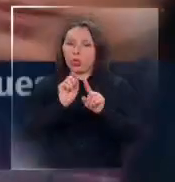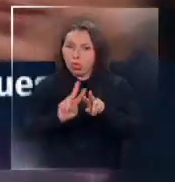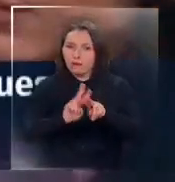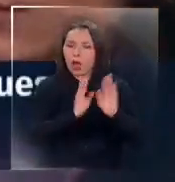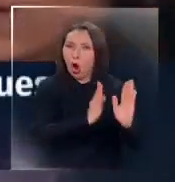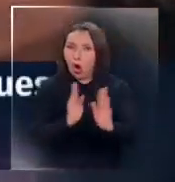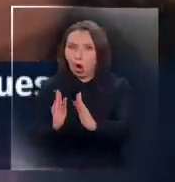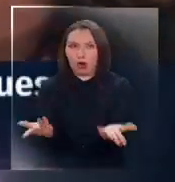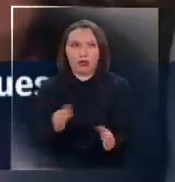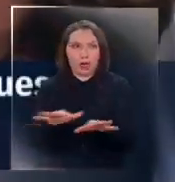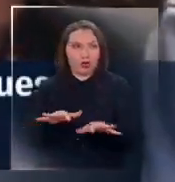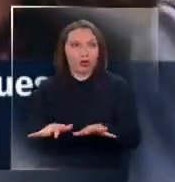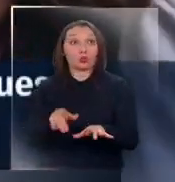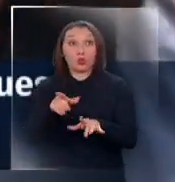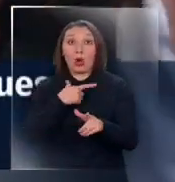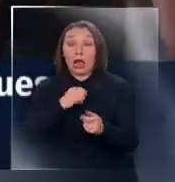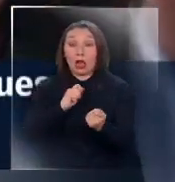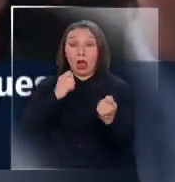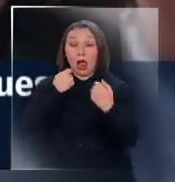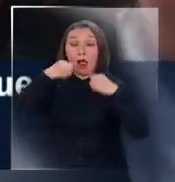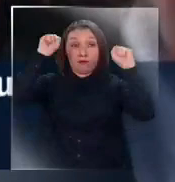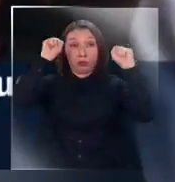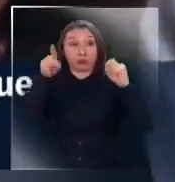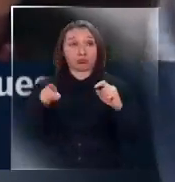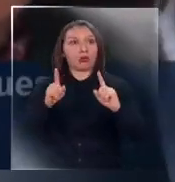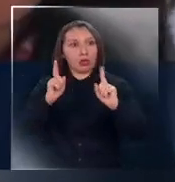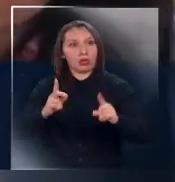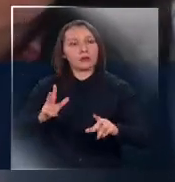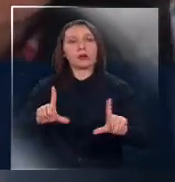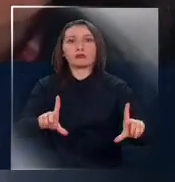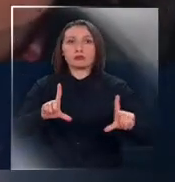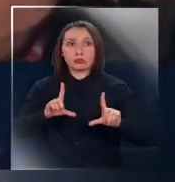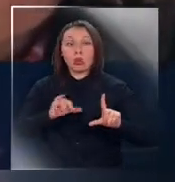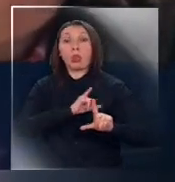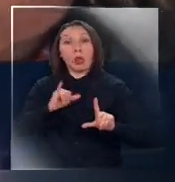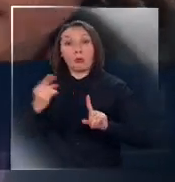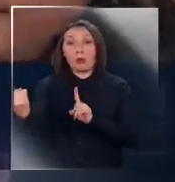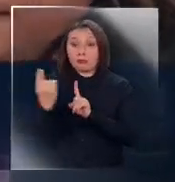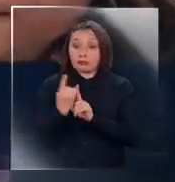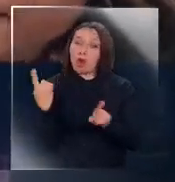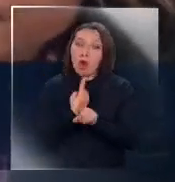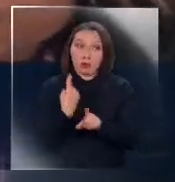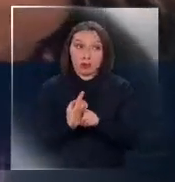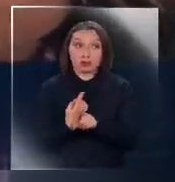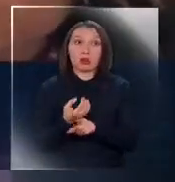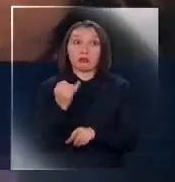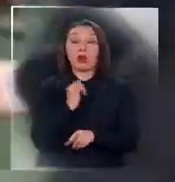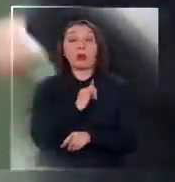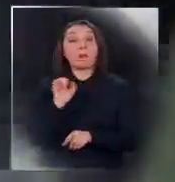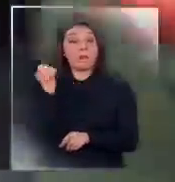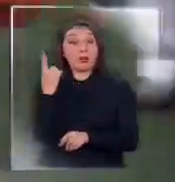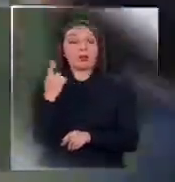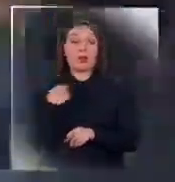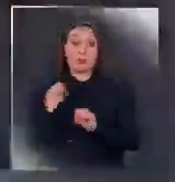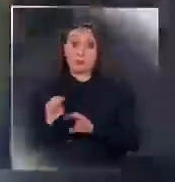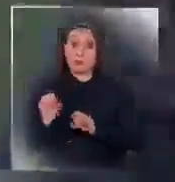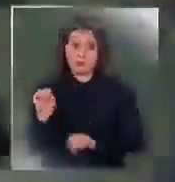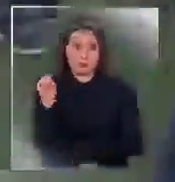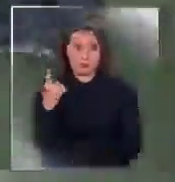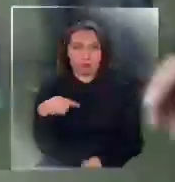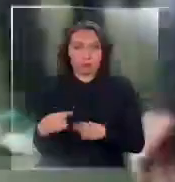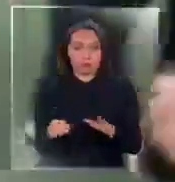bon ordre. Si le jour où tu veux faire la révolution, tu apprends d'abord à avoir un diplôme et à te nourrir toi-même. D'accord? Et à ce moment-là, tu iras donner le sang. Palabras